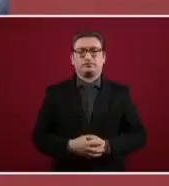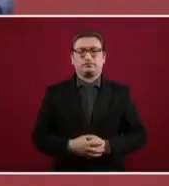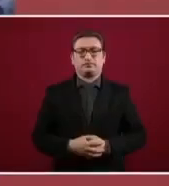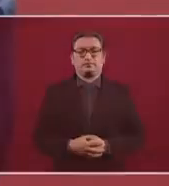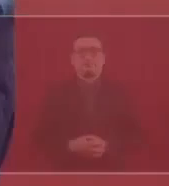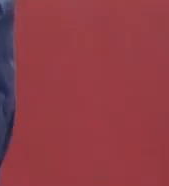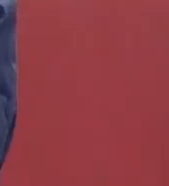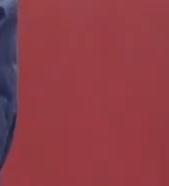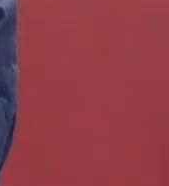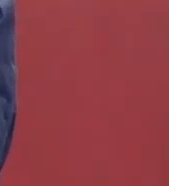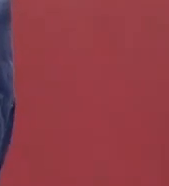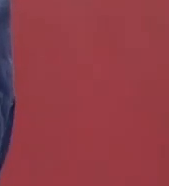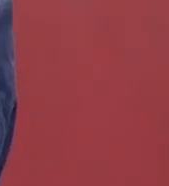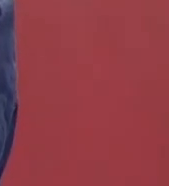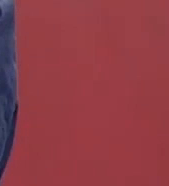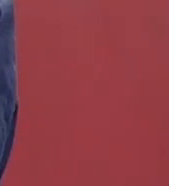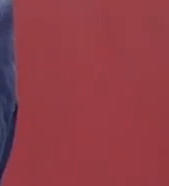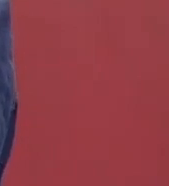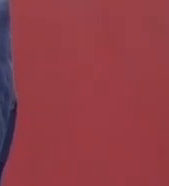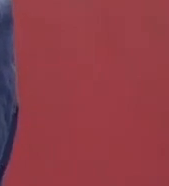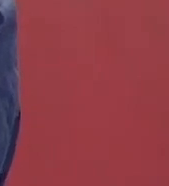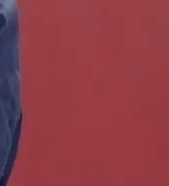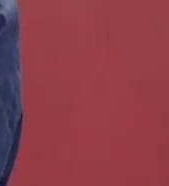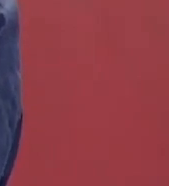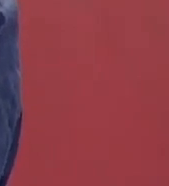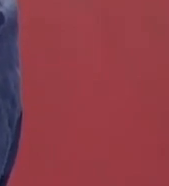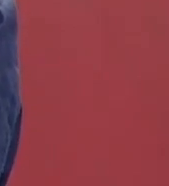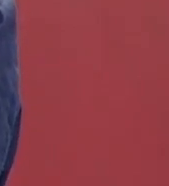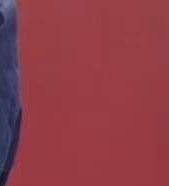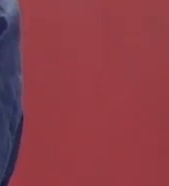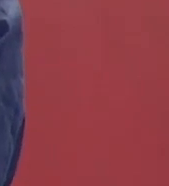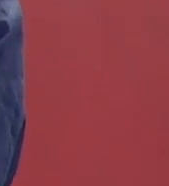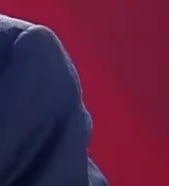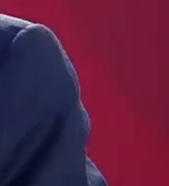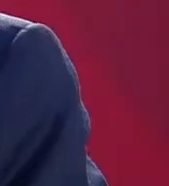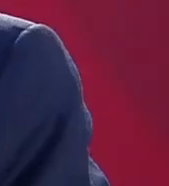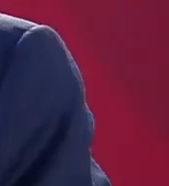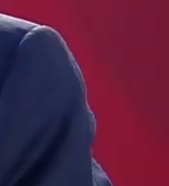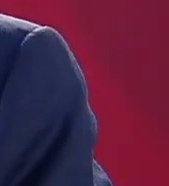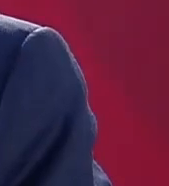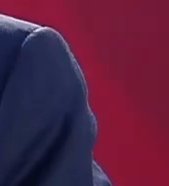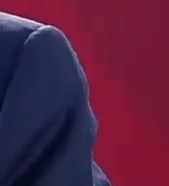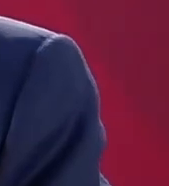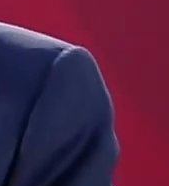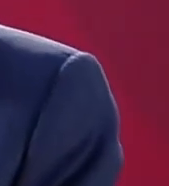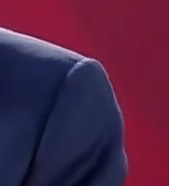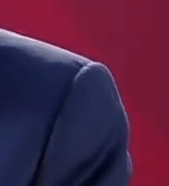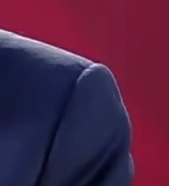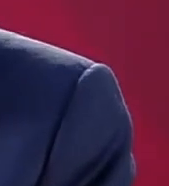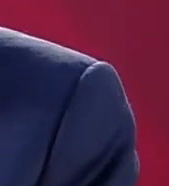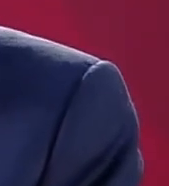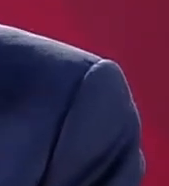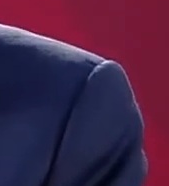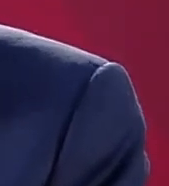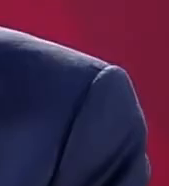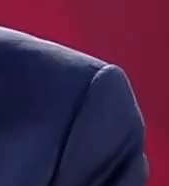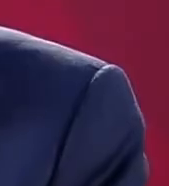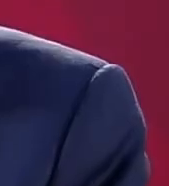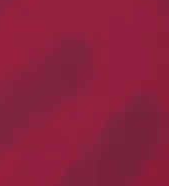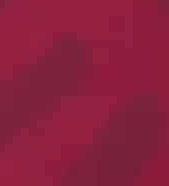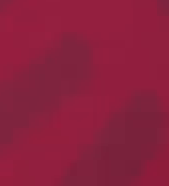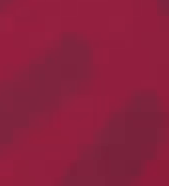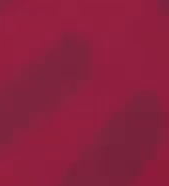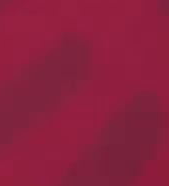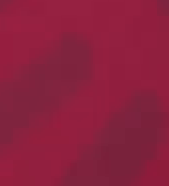nosotros no tenemos por qué pedirle permiso a nadie para actuar tenemos que guiarnos por lo que